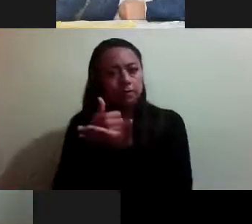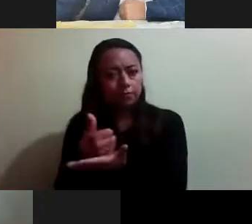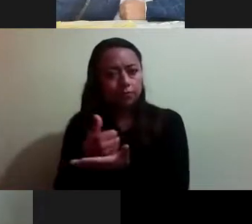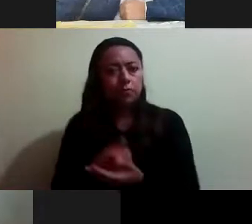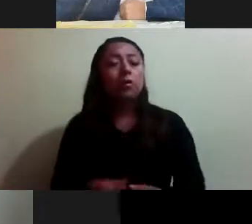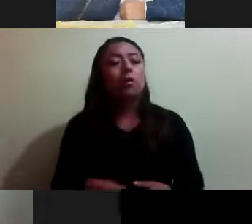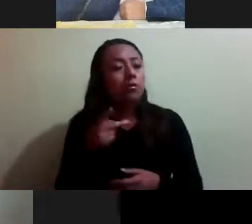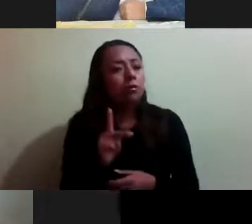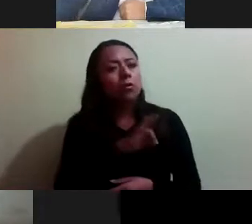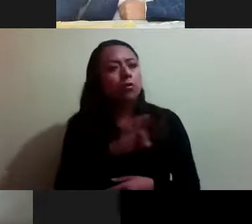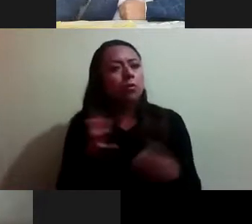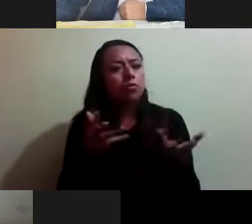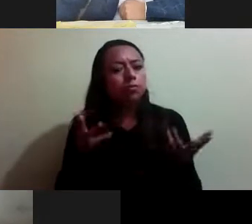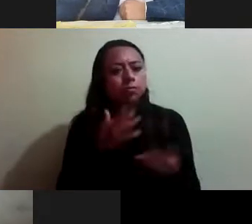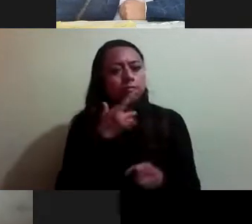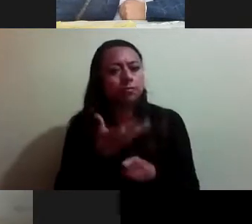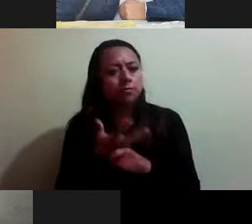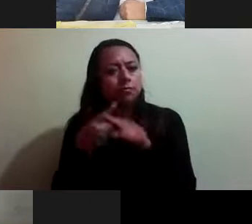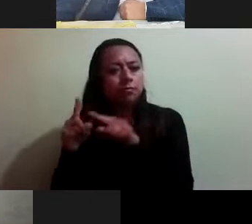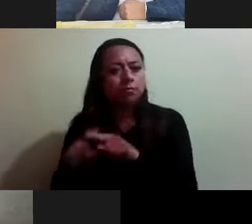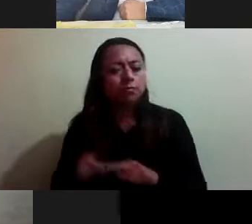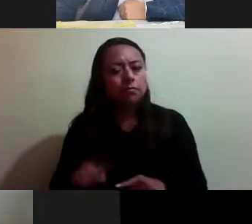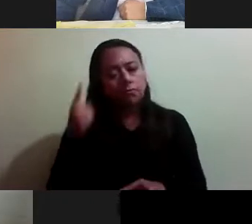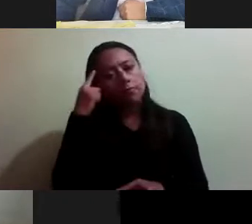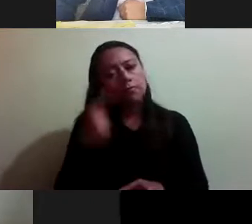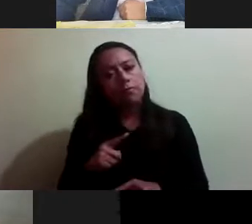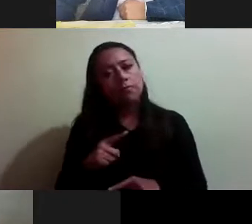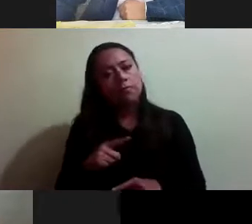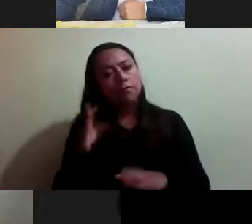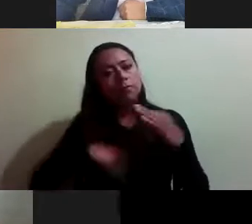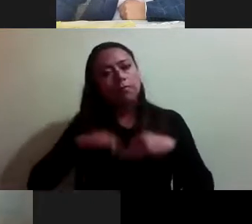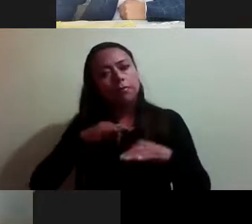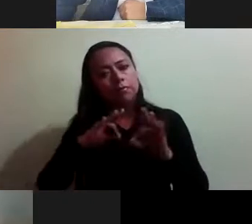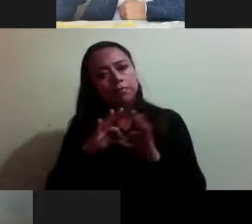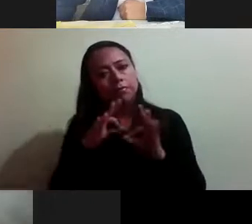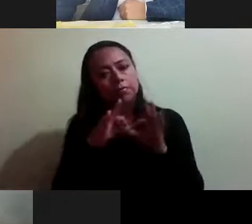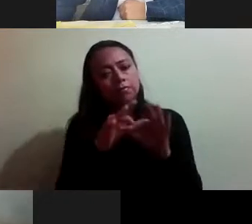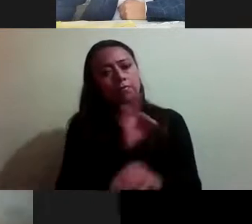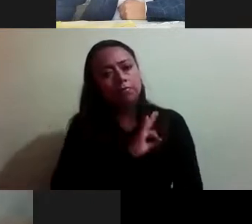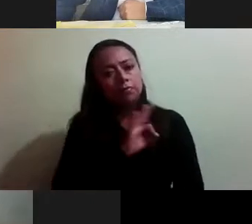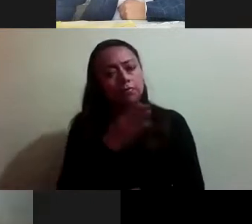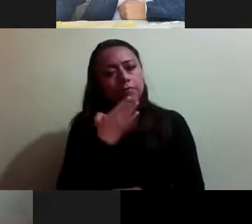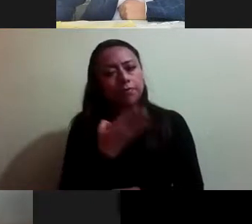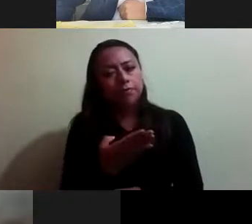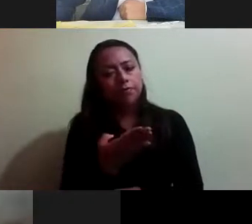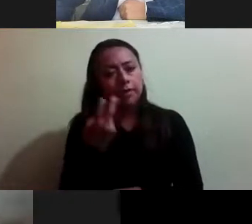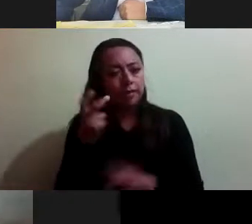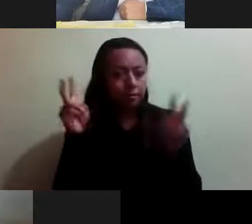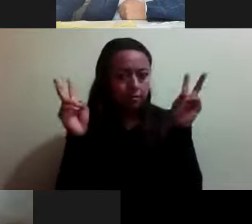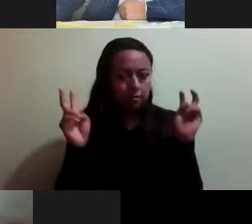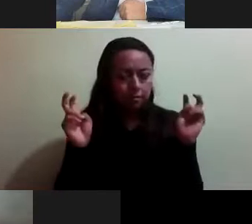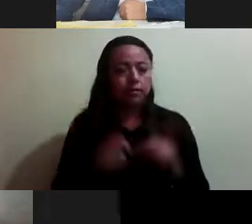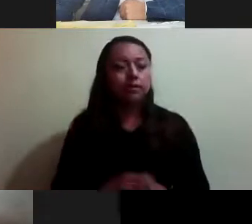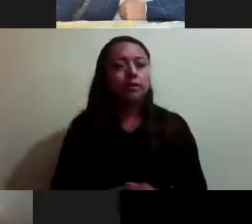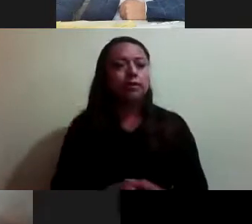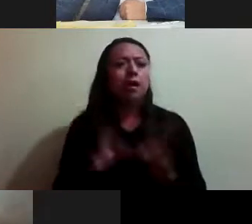deslinde de tramos de responsabilidad a efecto de ayudarle a que esté perfectamente establecido este tema. Ya